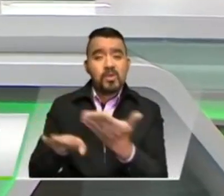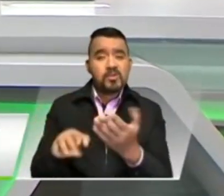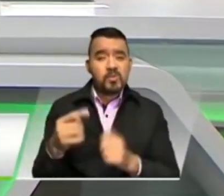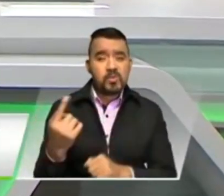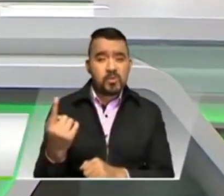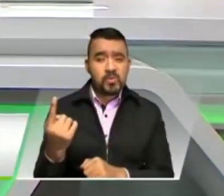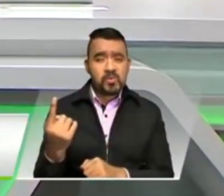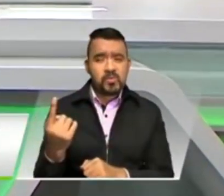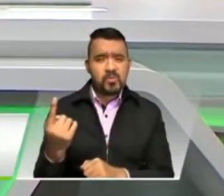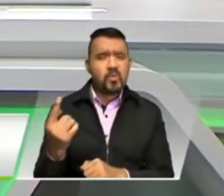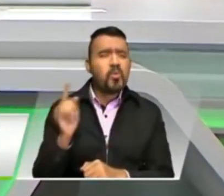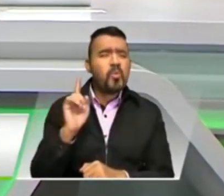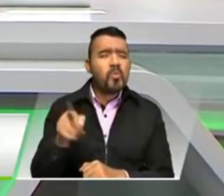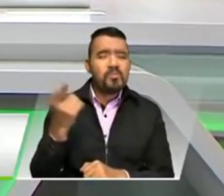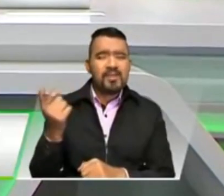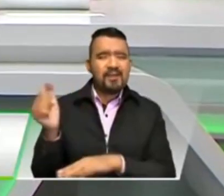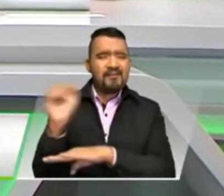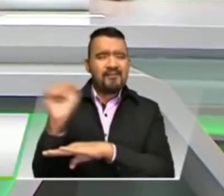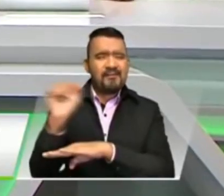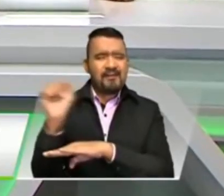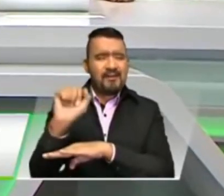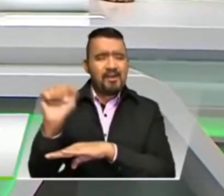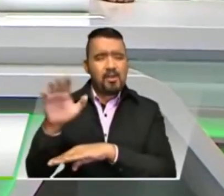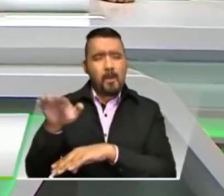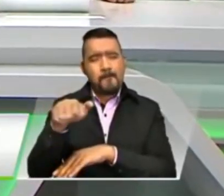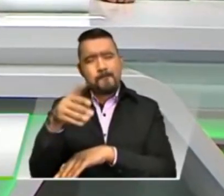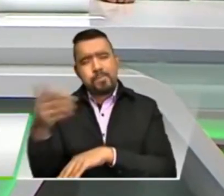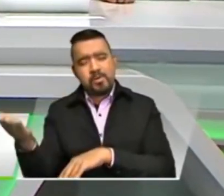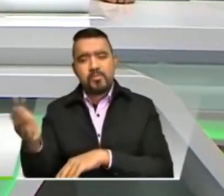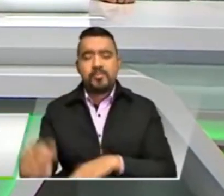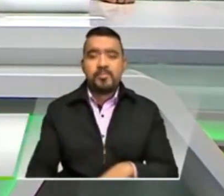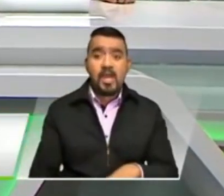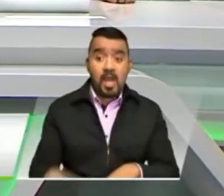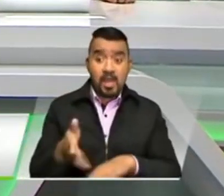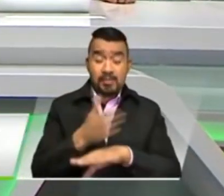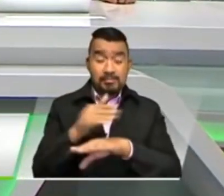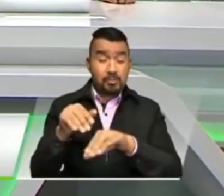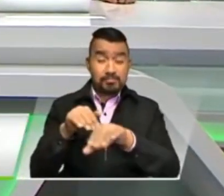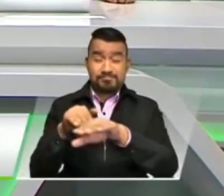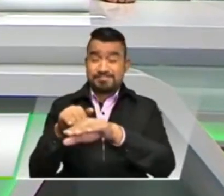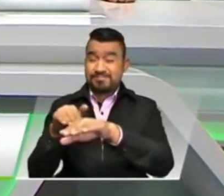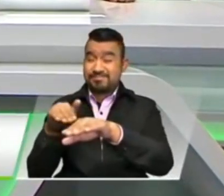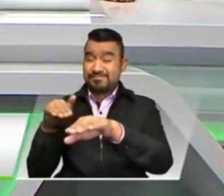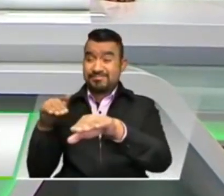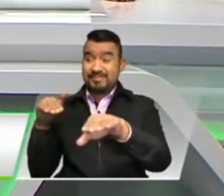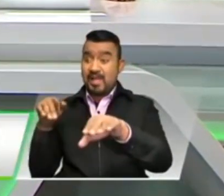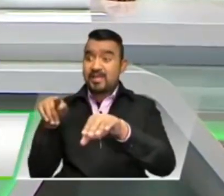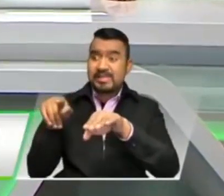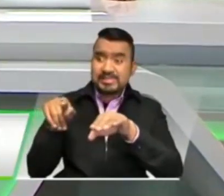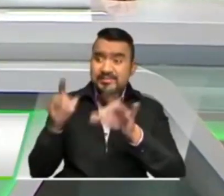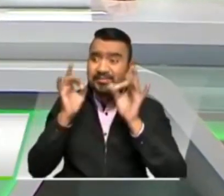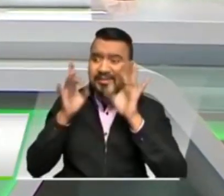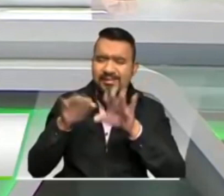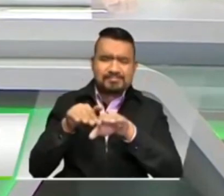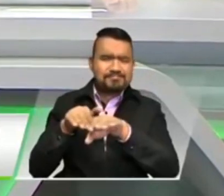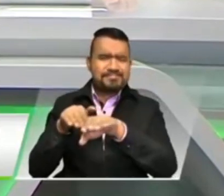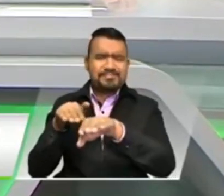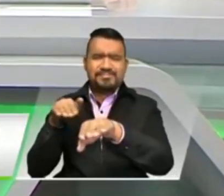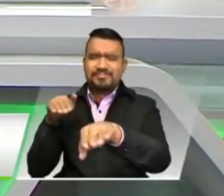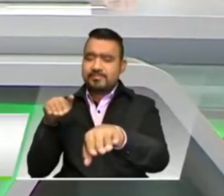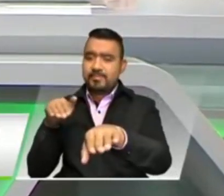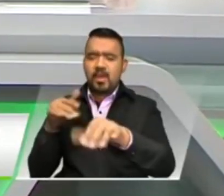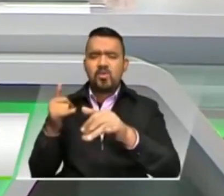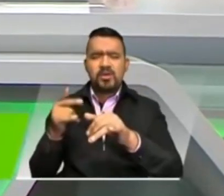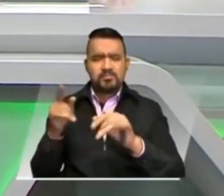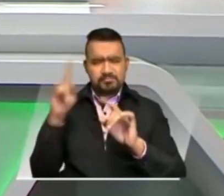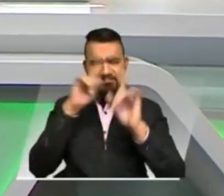luego del volcamiento de un vehículo. Tras el hecho, la movilidad estuvo colapsada en este sector del área metropolitana. Las autoridades investigan